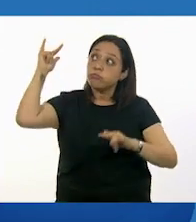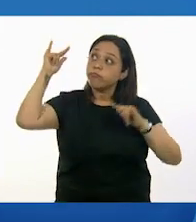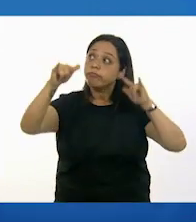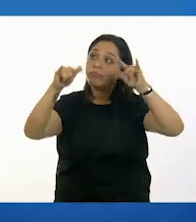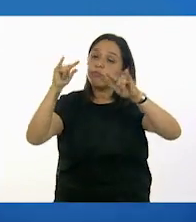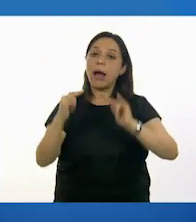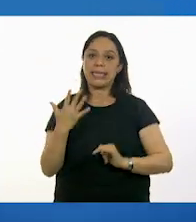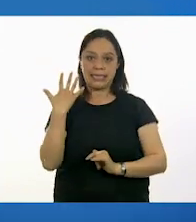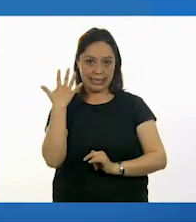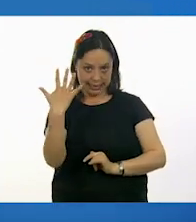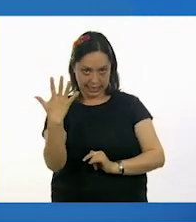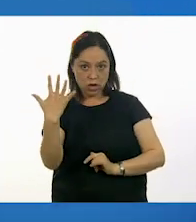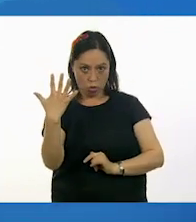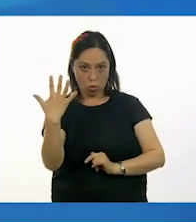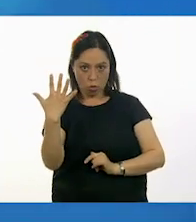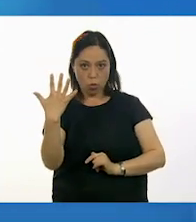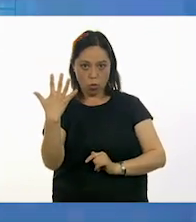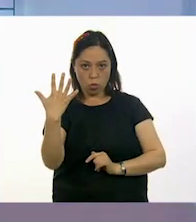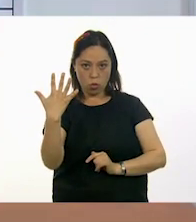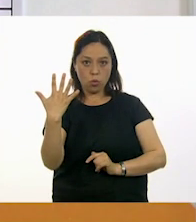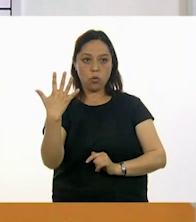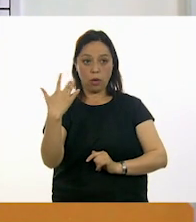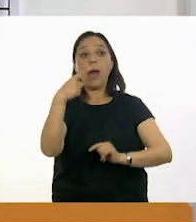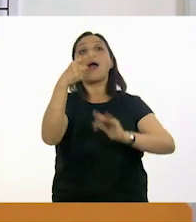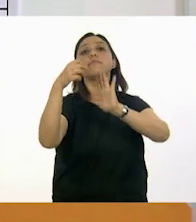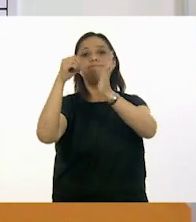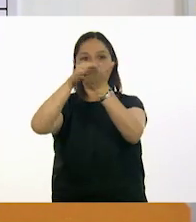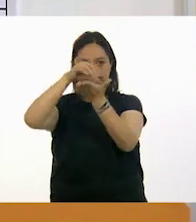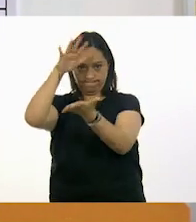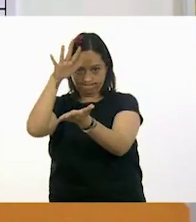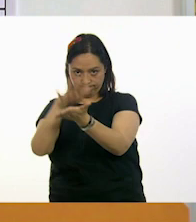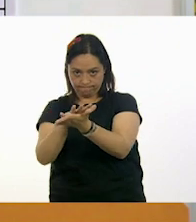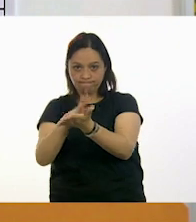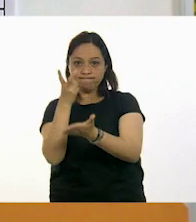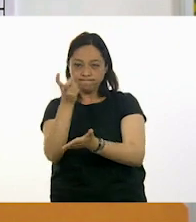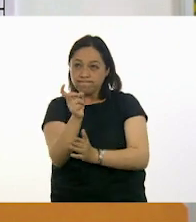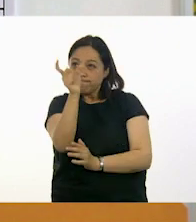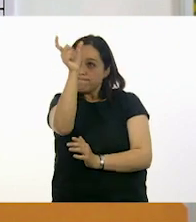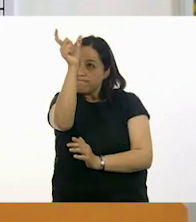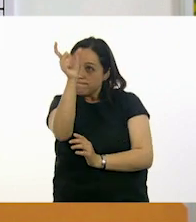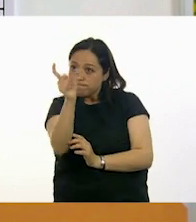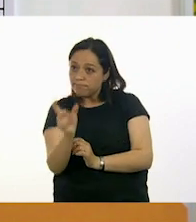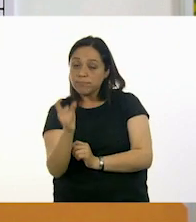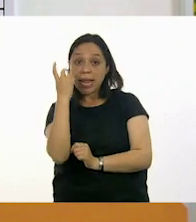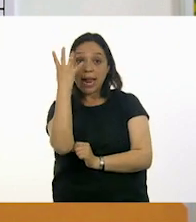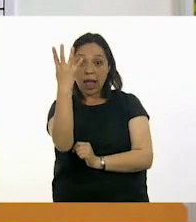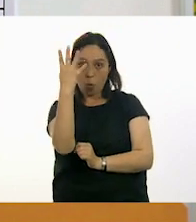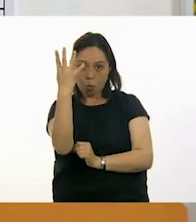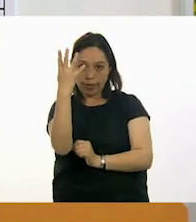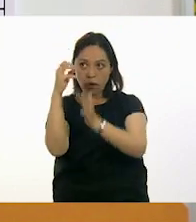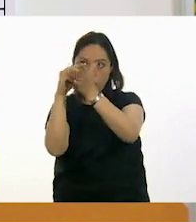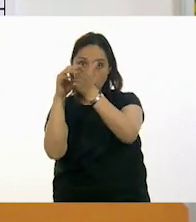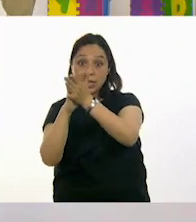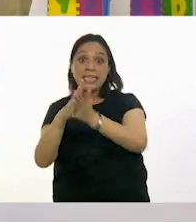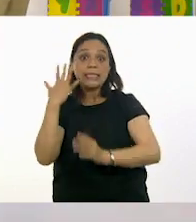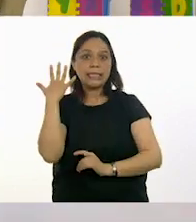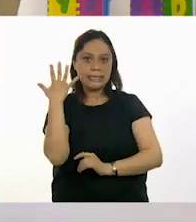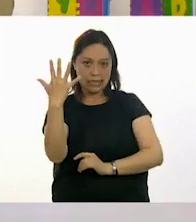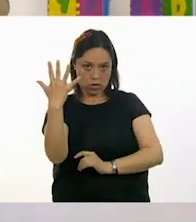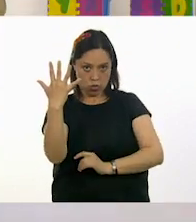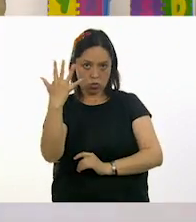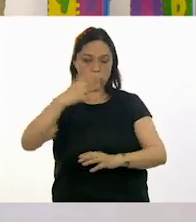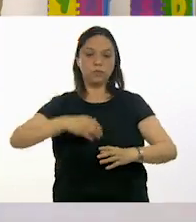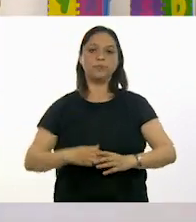bien. Pista 4, 5 aviones. Entonces, vamos a anotar en la pista 4, 5 aviones. Aviones. Muy